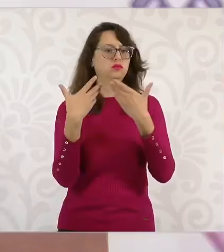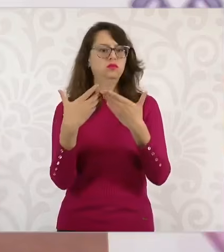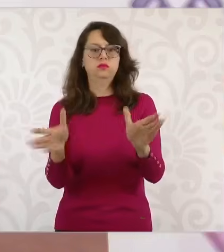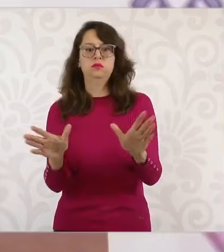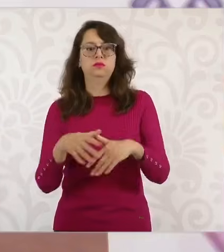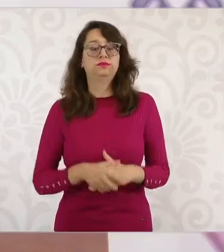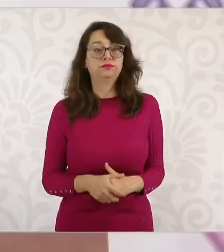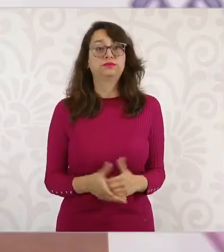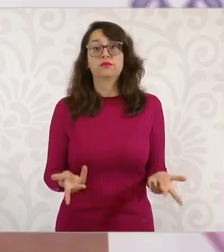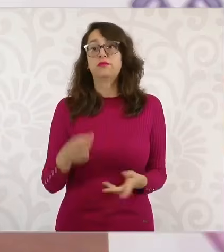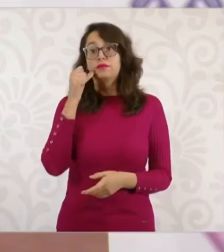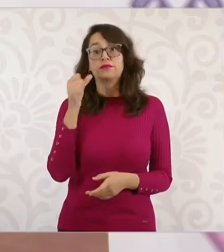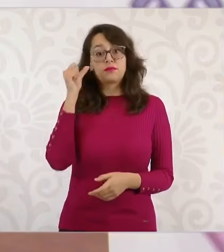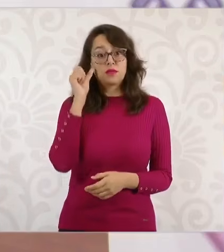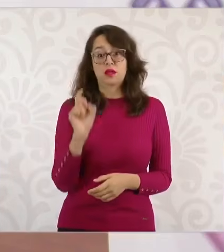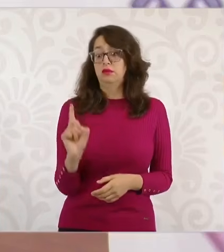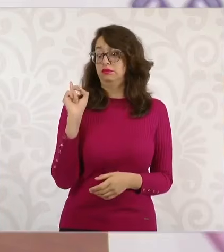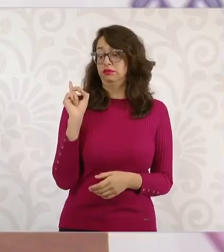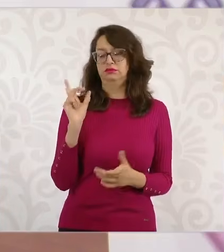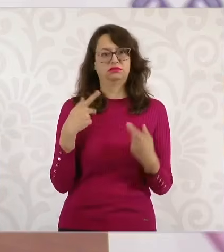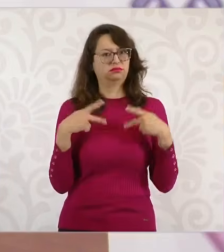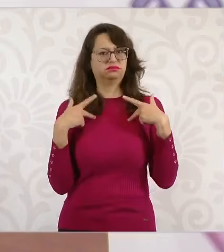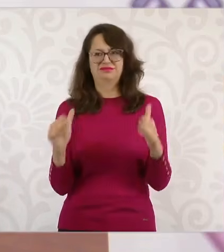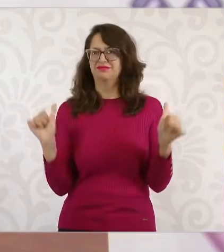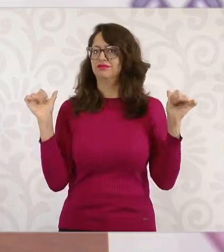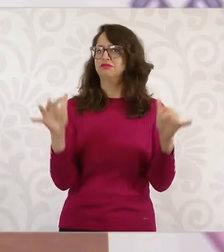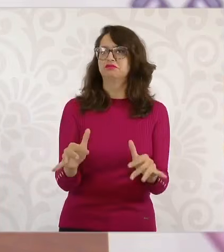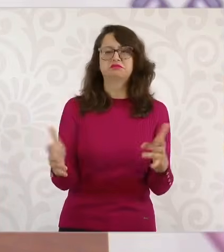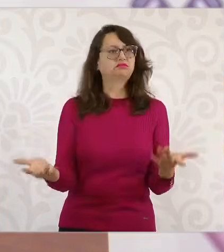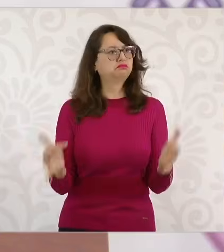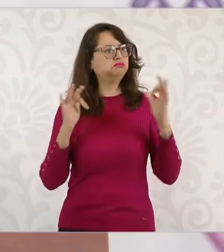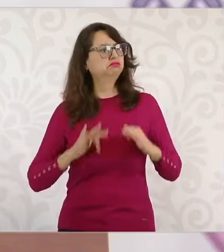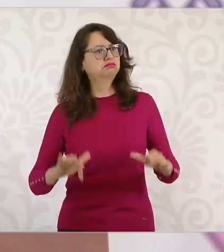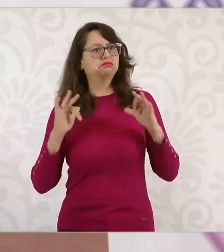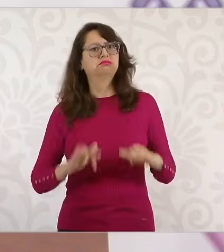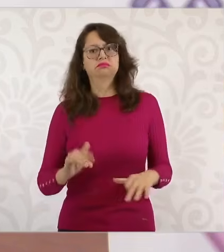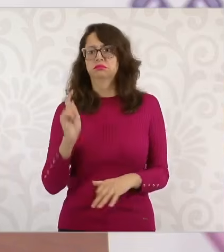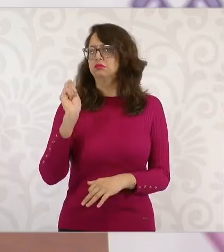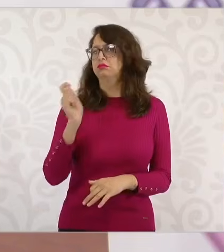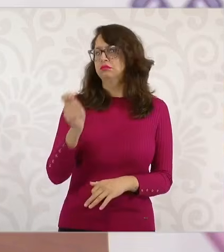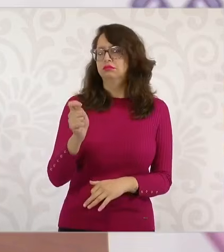ayer muestra que la gente está bien, está…